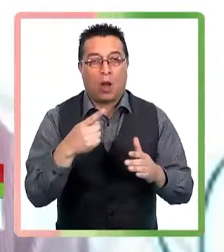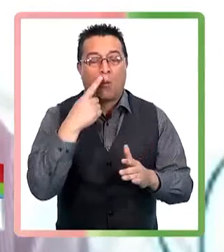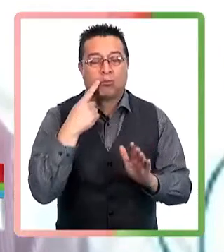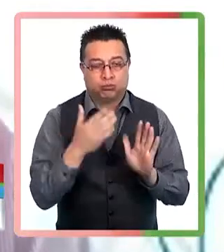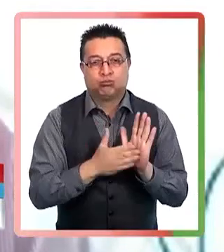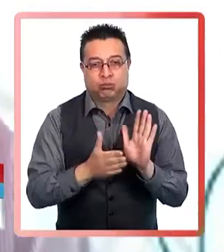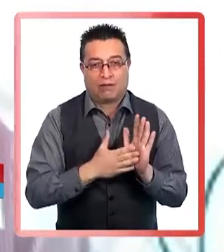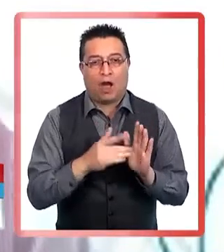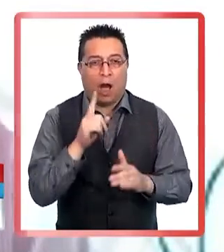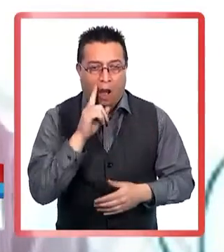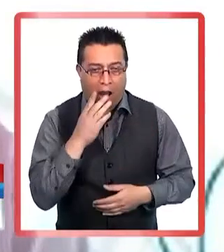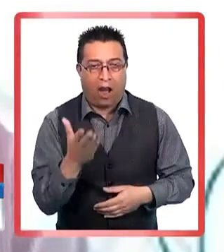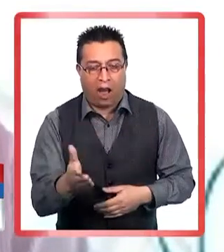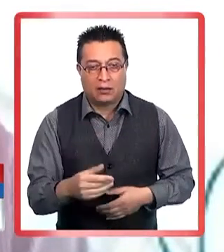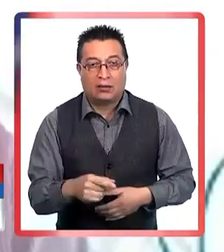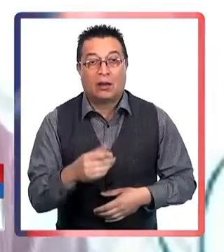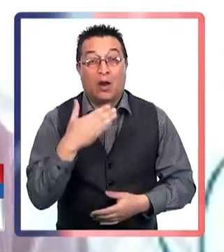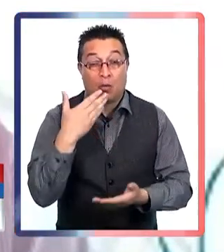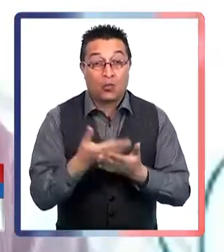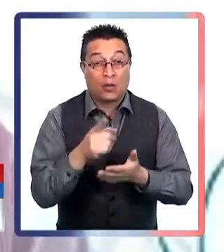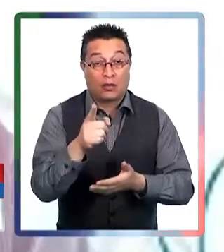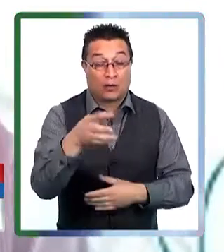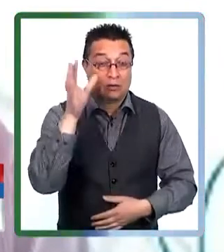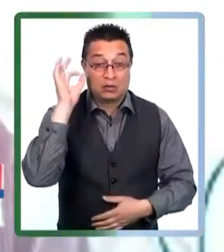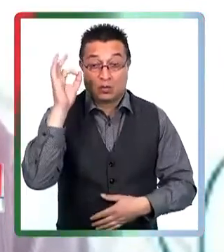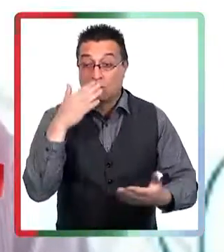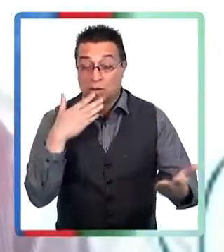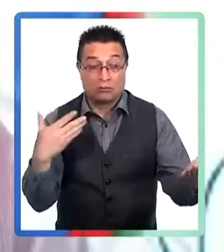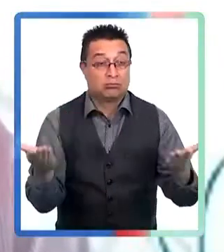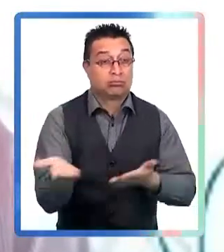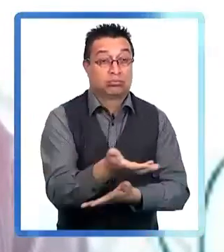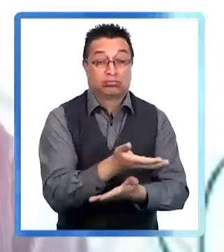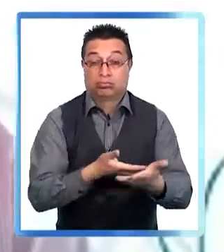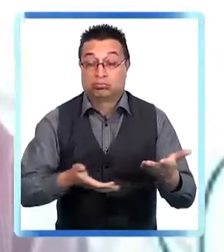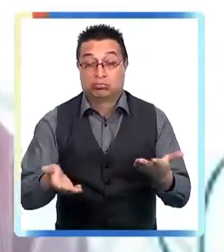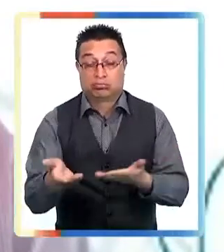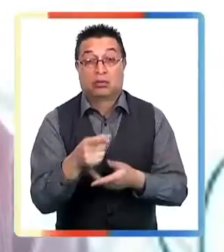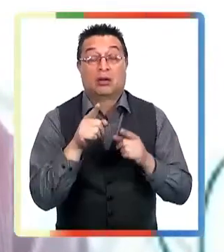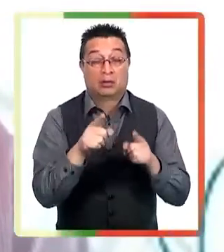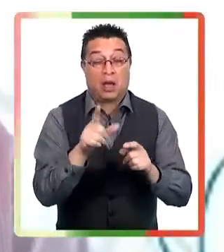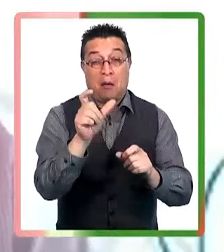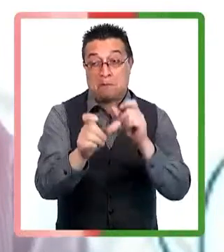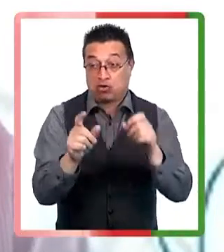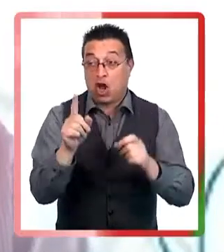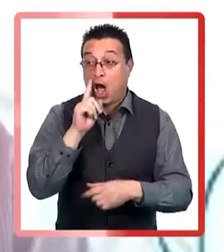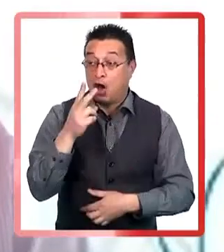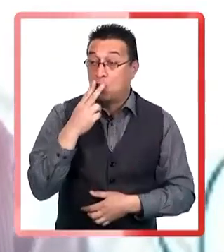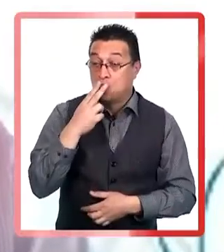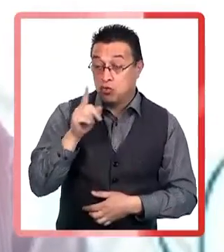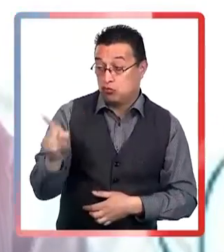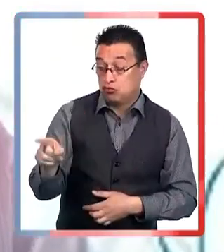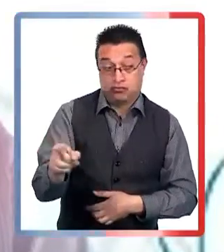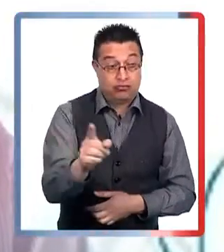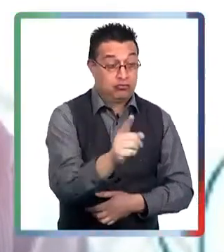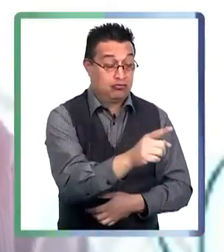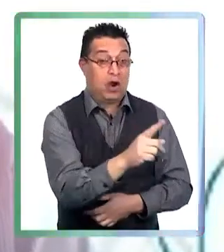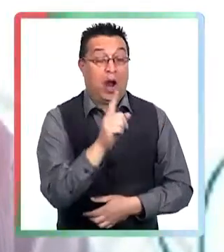está demostrado. Cuando usted está en una reunión social, ¿no es cierto?, en la cual hay gente